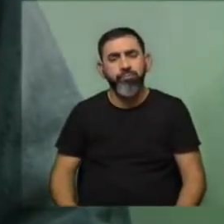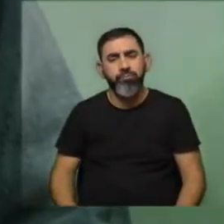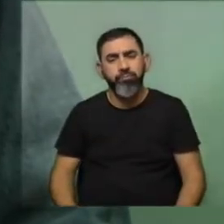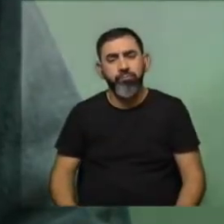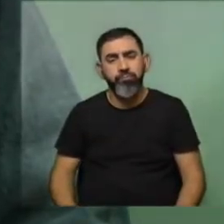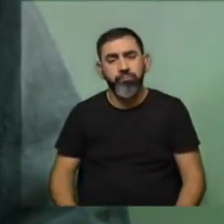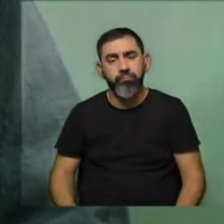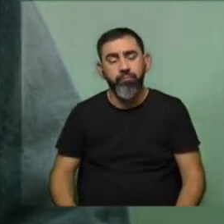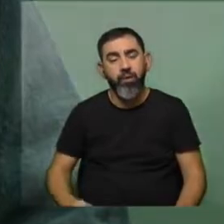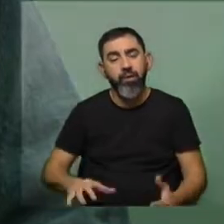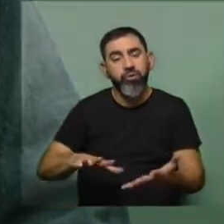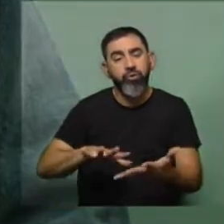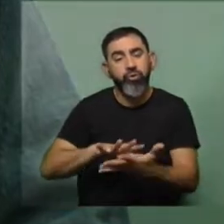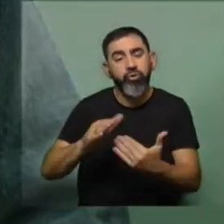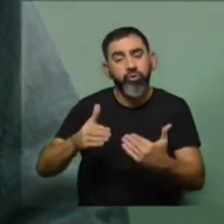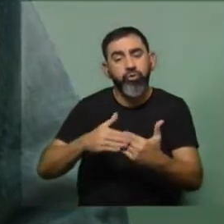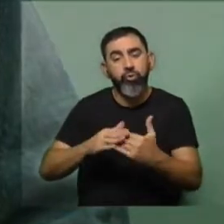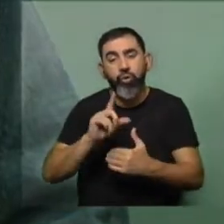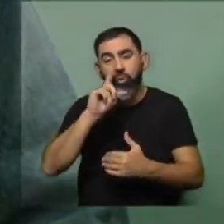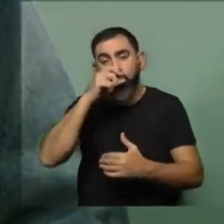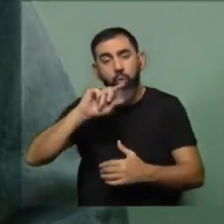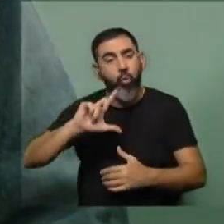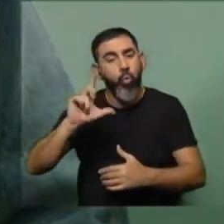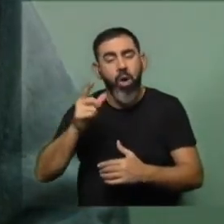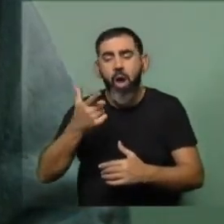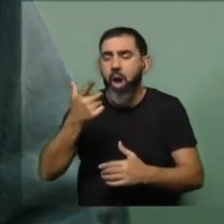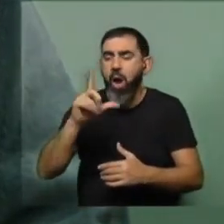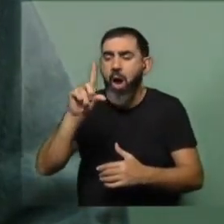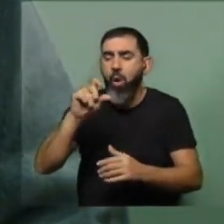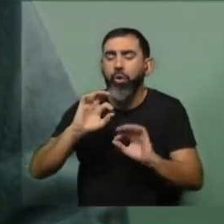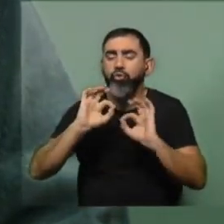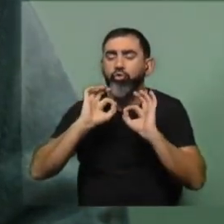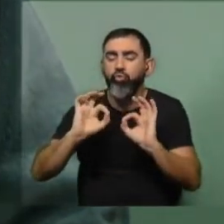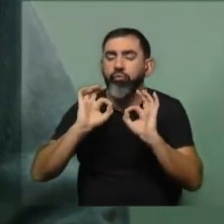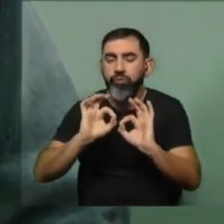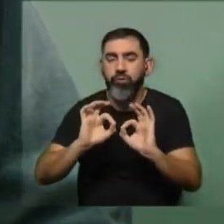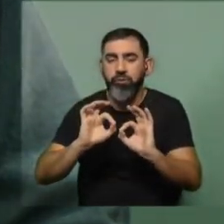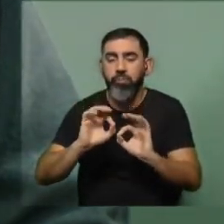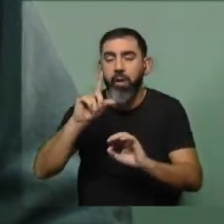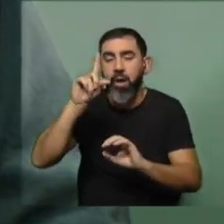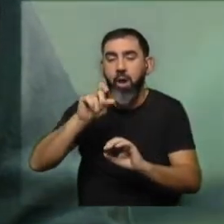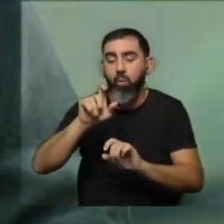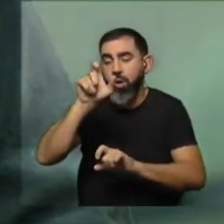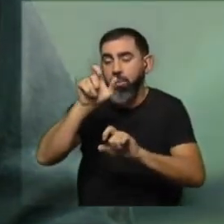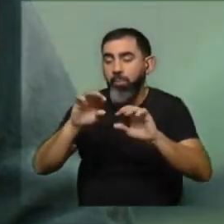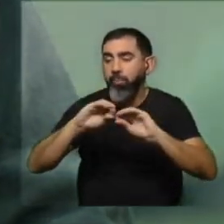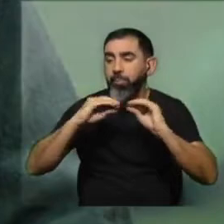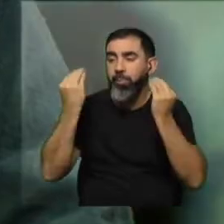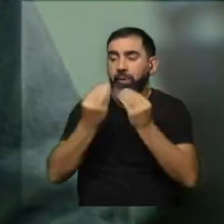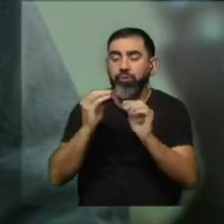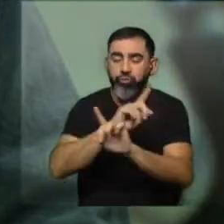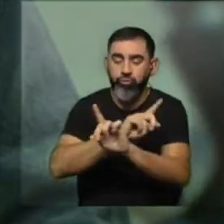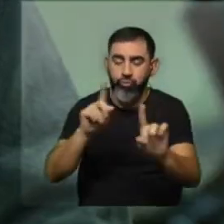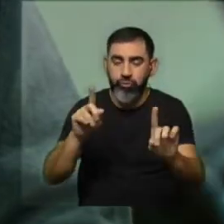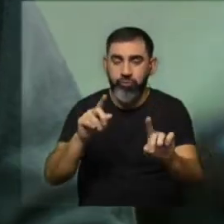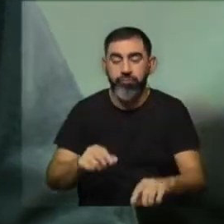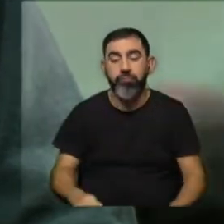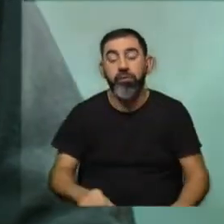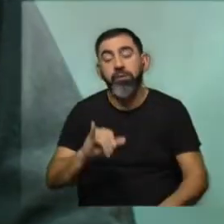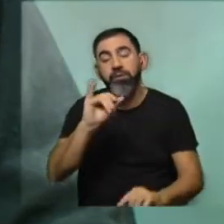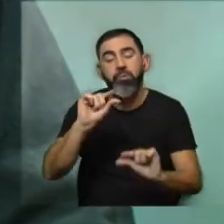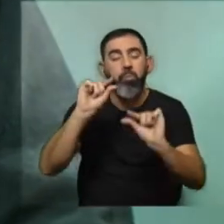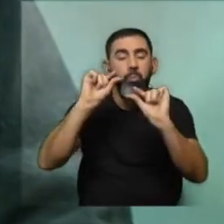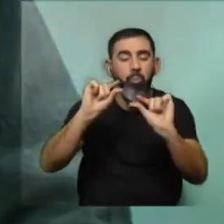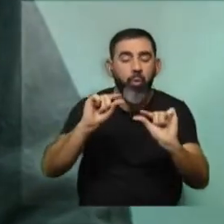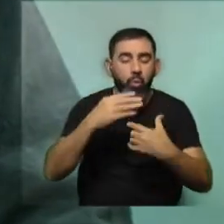Acá en la zona cercana a Montevideo no existe el volumen disponible suficiente como para abastecer totalmente a Montevideo. Sí